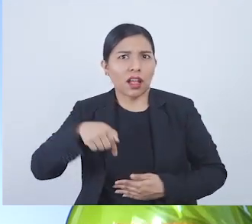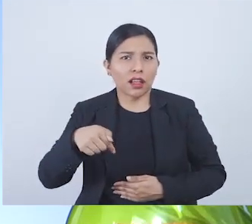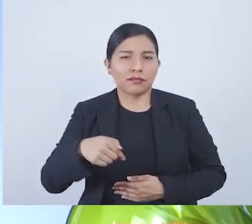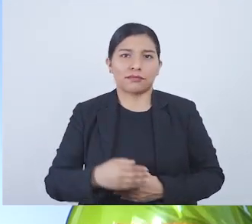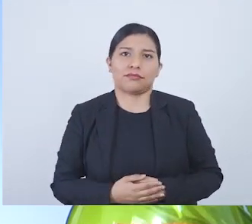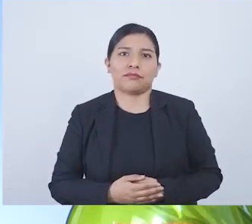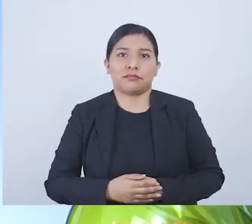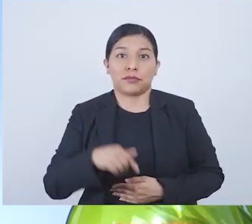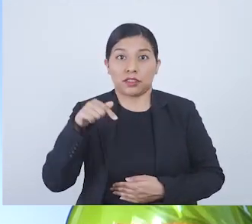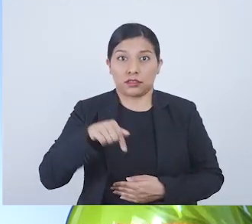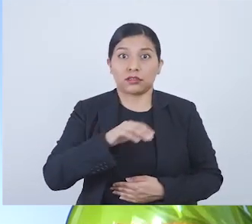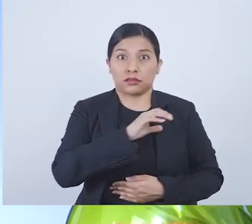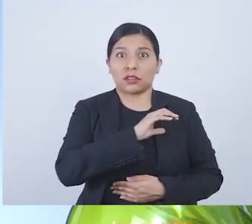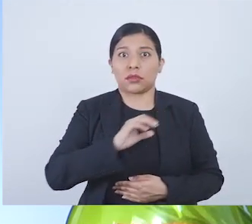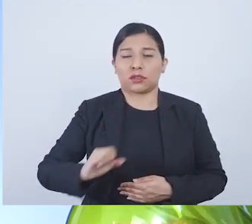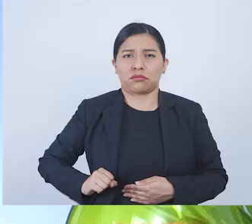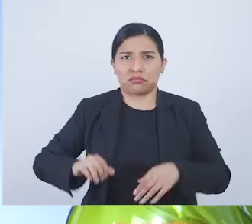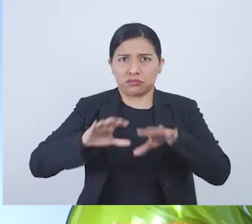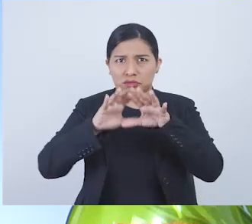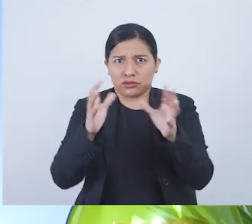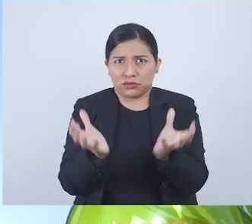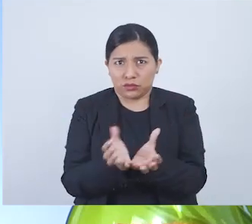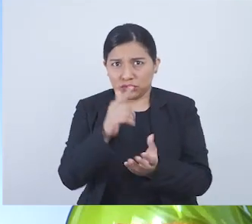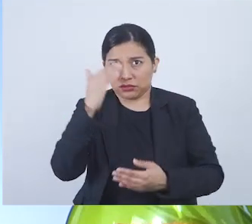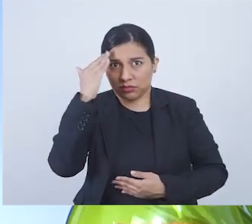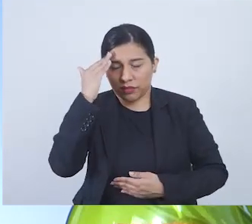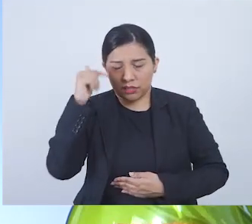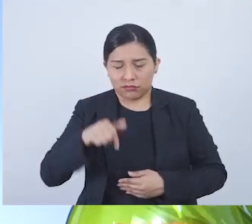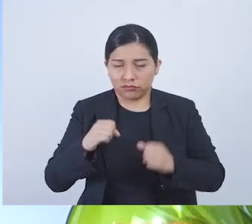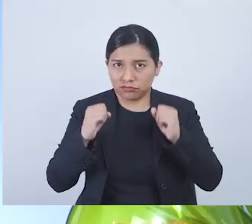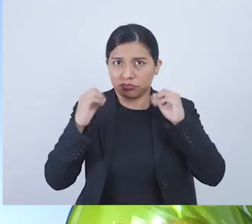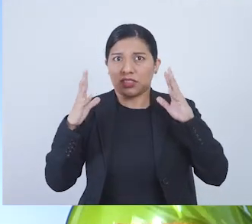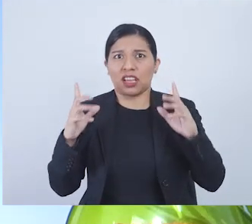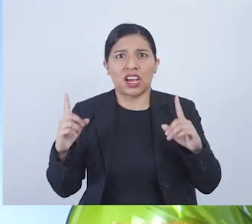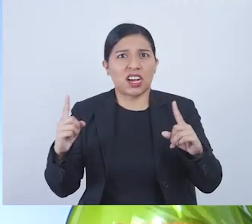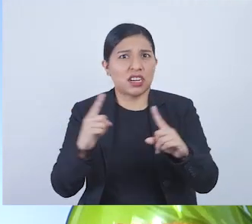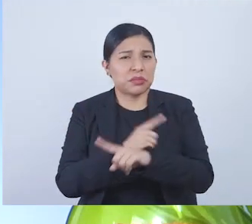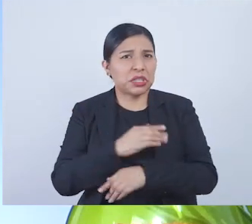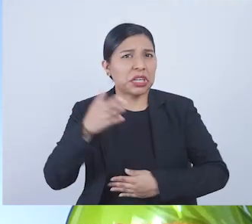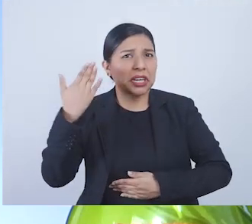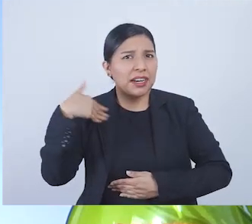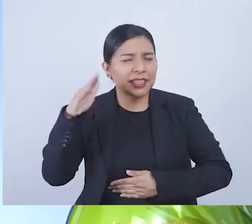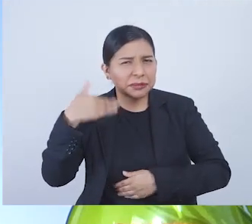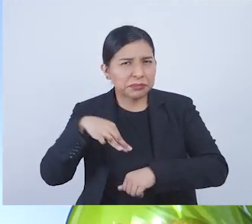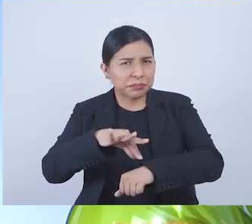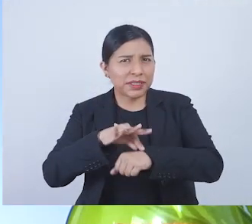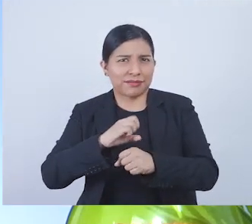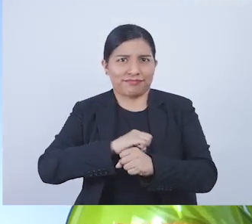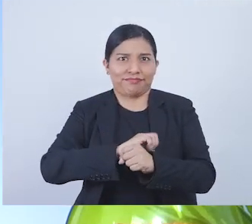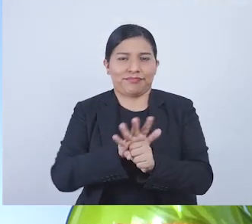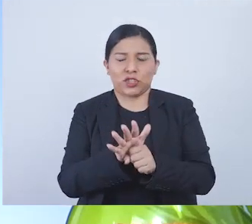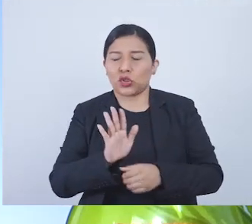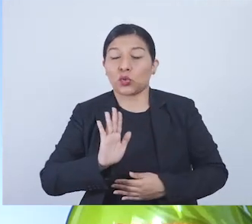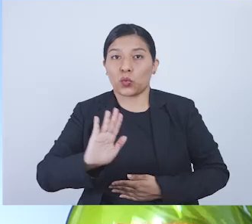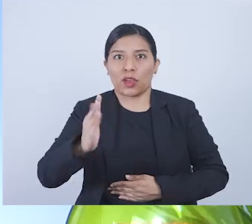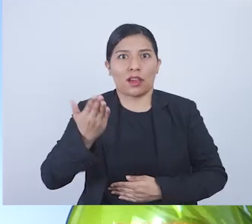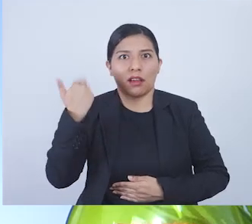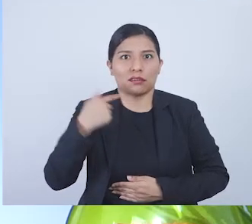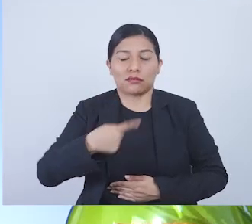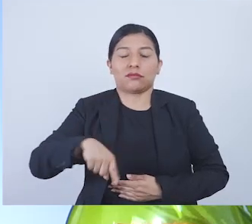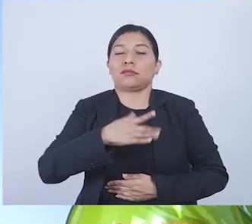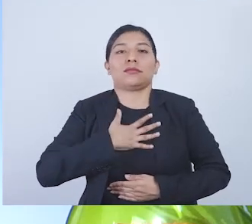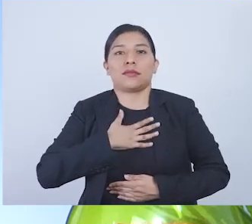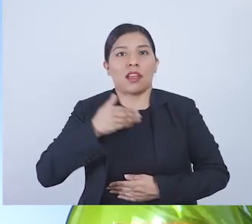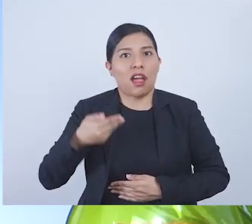mundo y El Salvador ha vivido. Todas y todos sabemos la experiencia de la pandemia acontecida el año